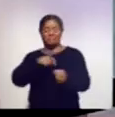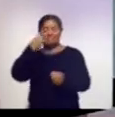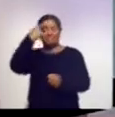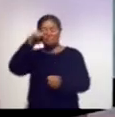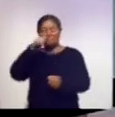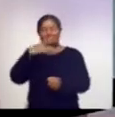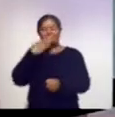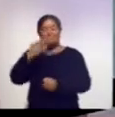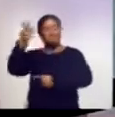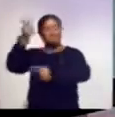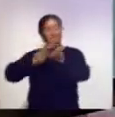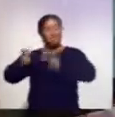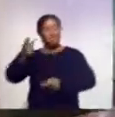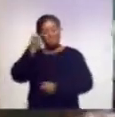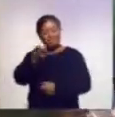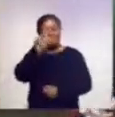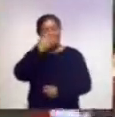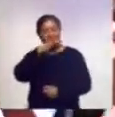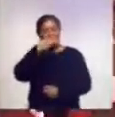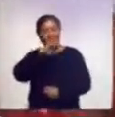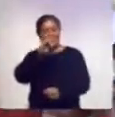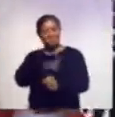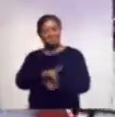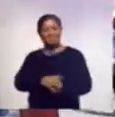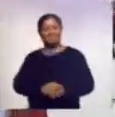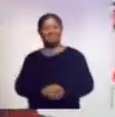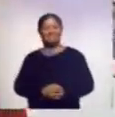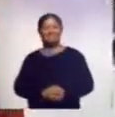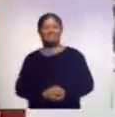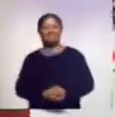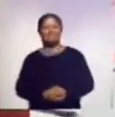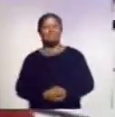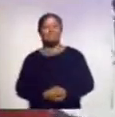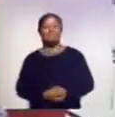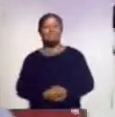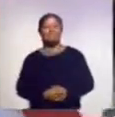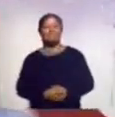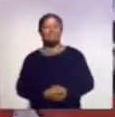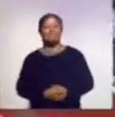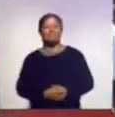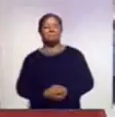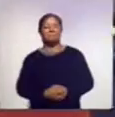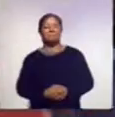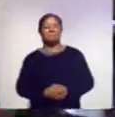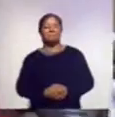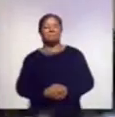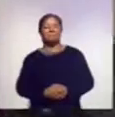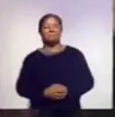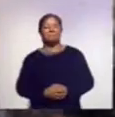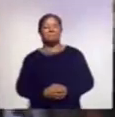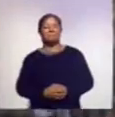este magno festival. Esto que a todos nos encanta.